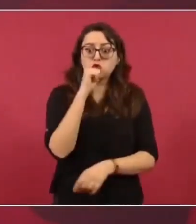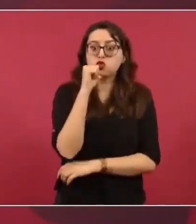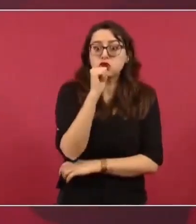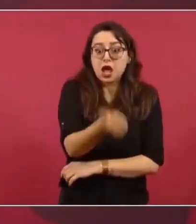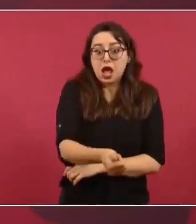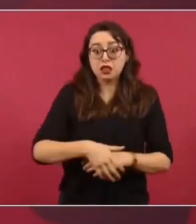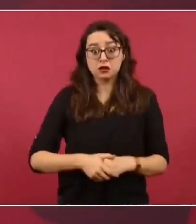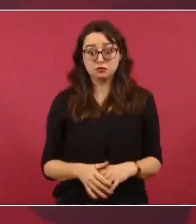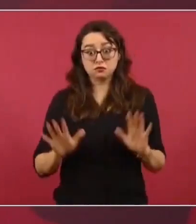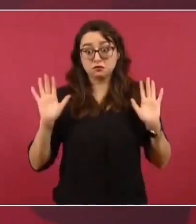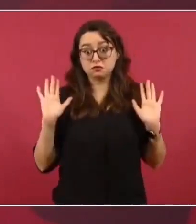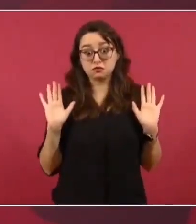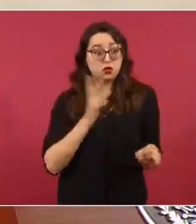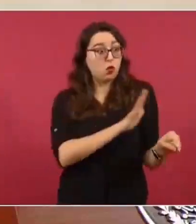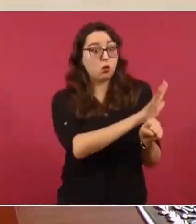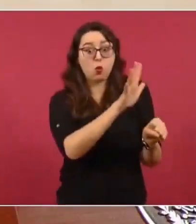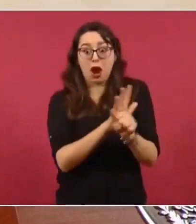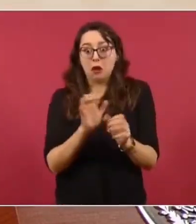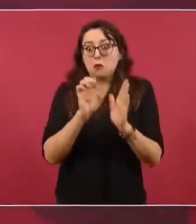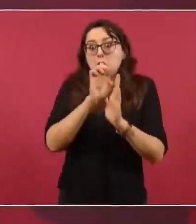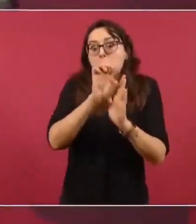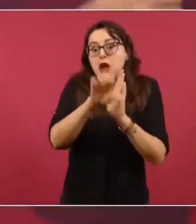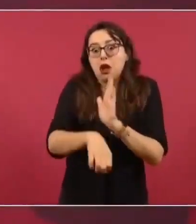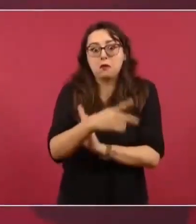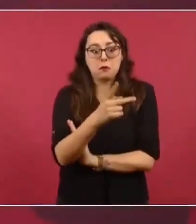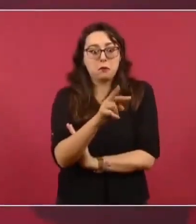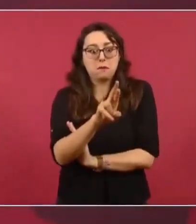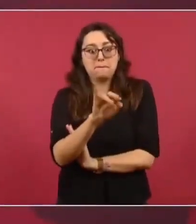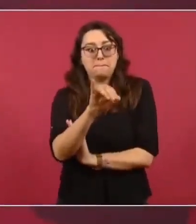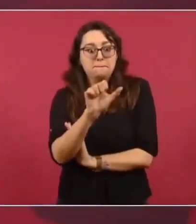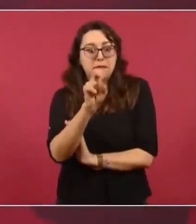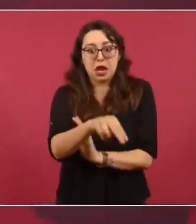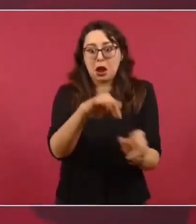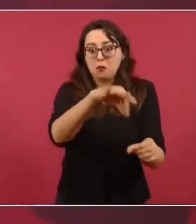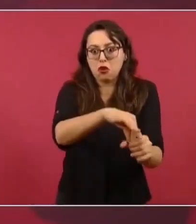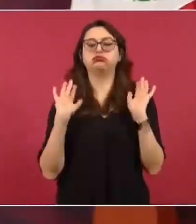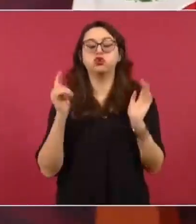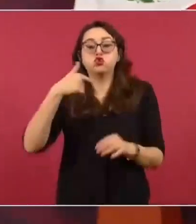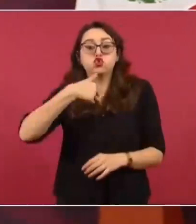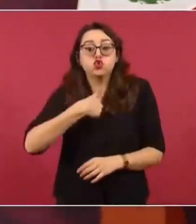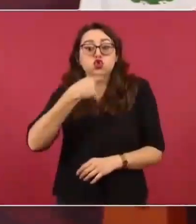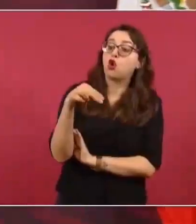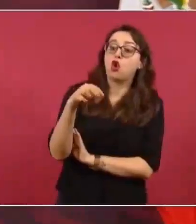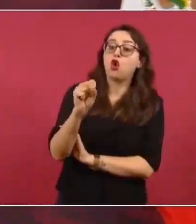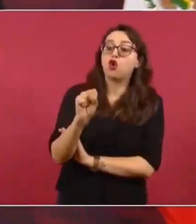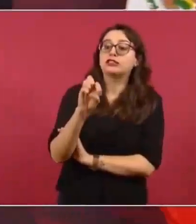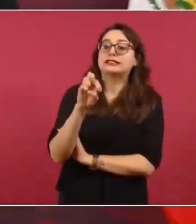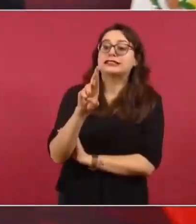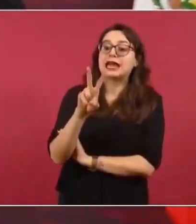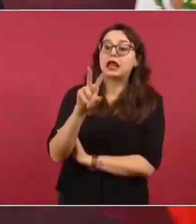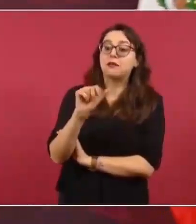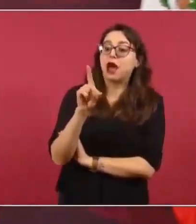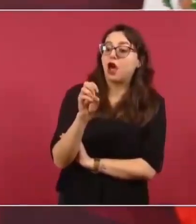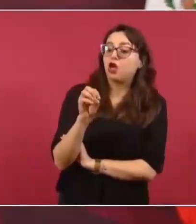ni un voto al PRIAN, ¿ves? Ni un voto al conservadurismo. Si ellos se ponen el saco, pues es otra